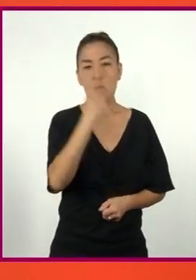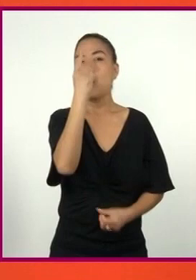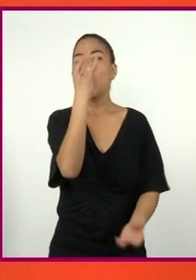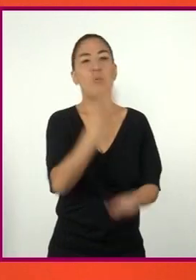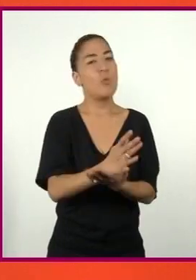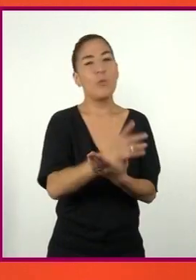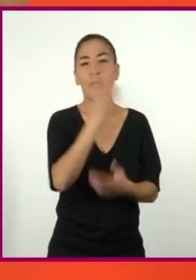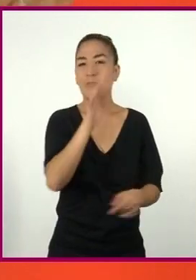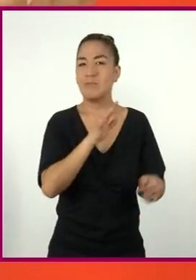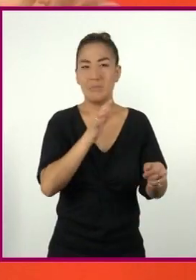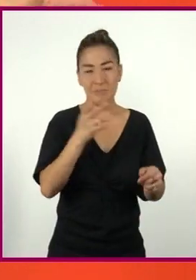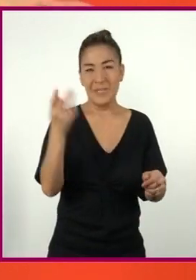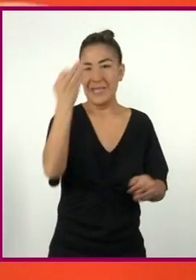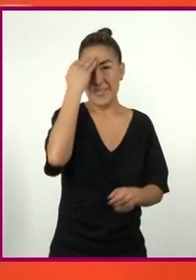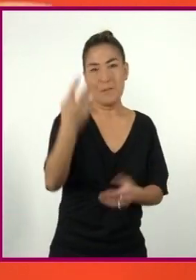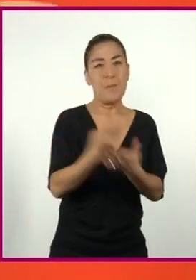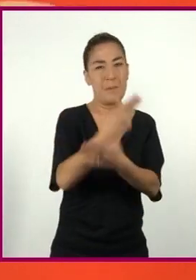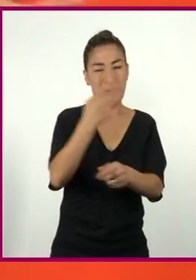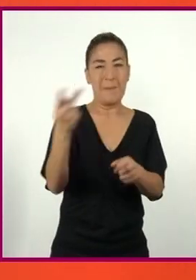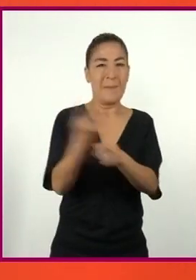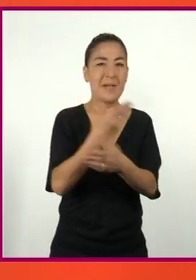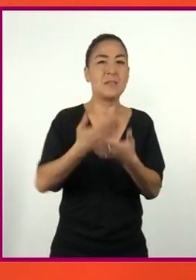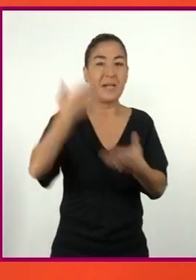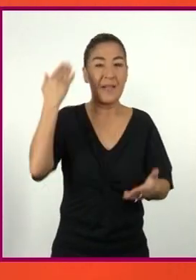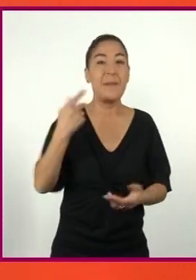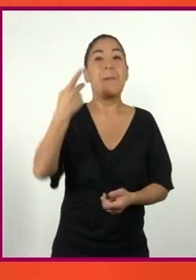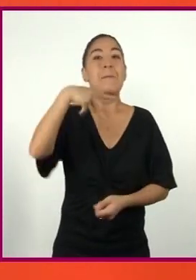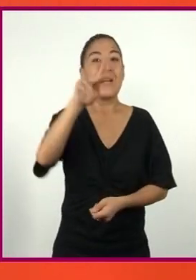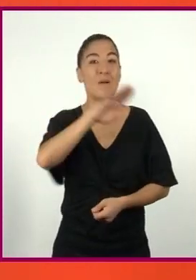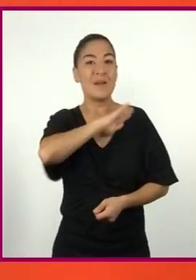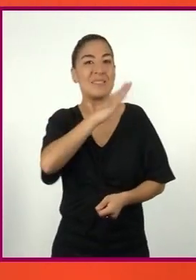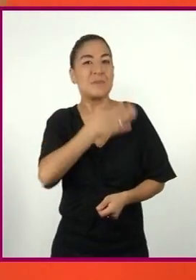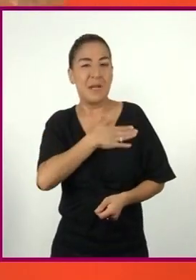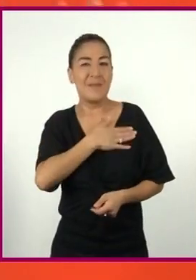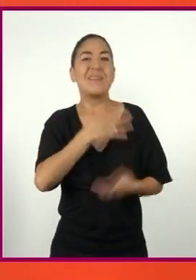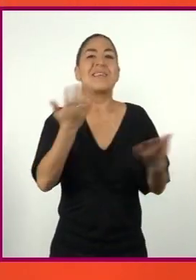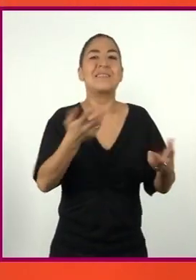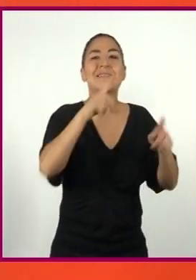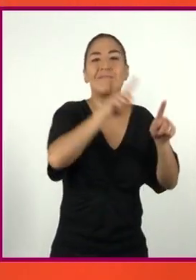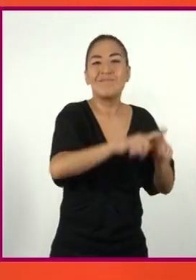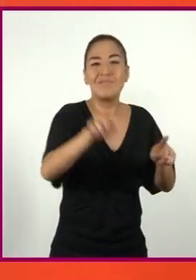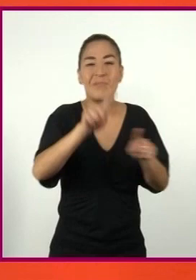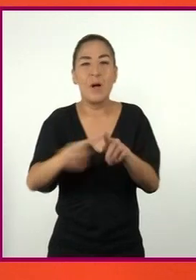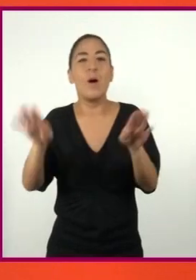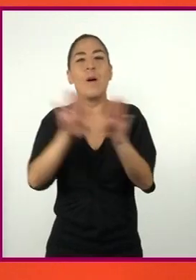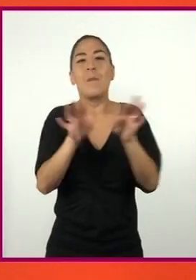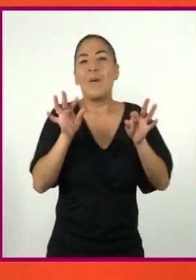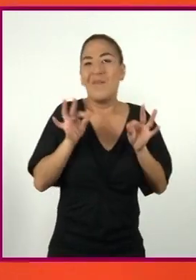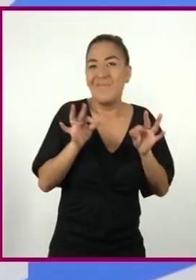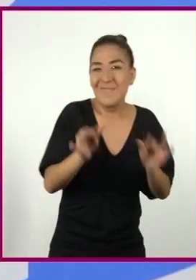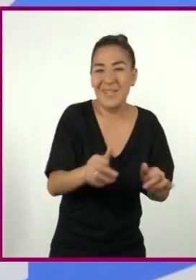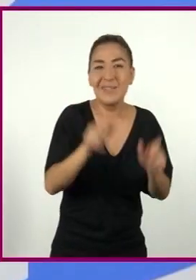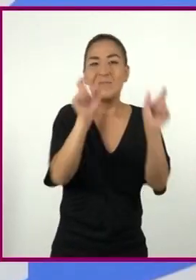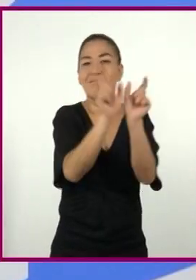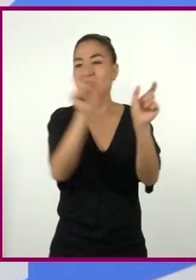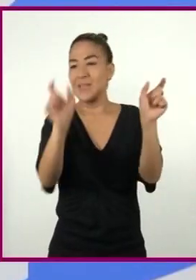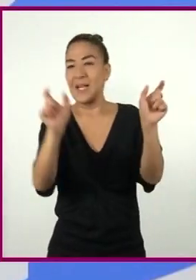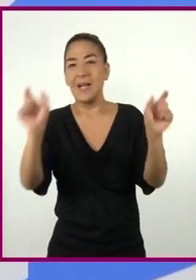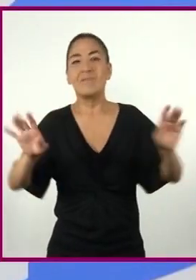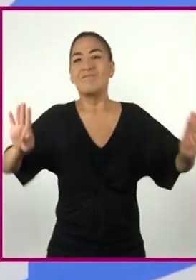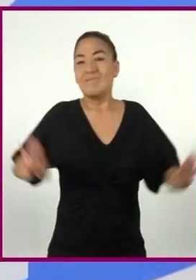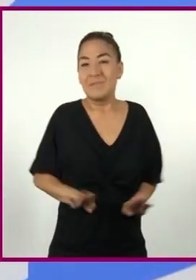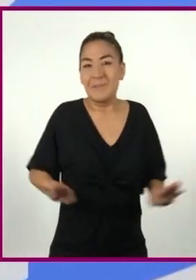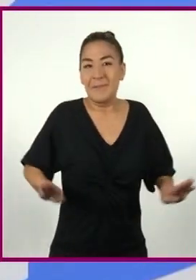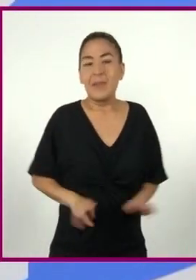tiempo pasado. Lo que pasa es que el español hace distinciones más finas usando una